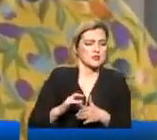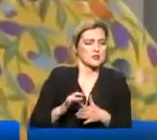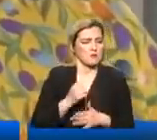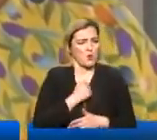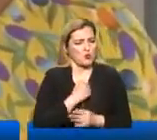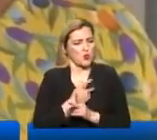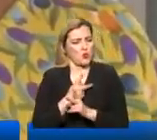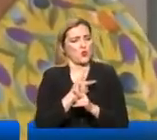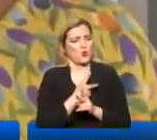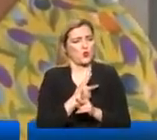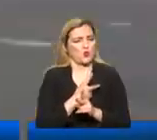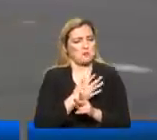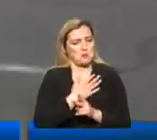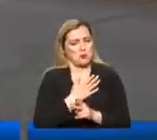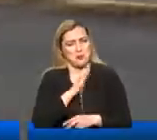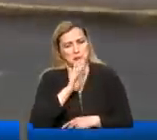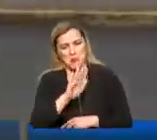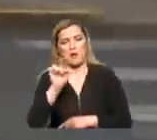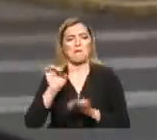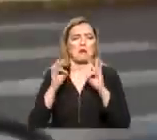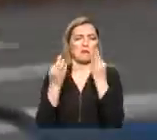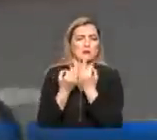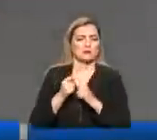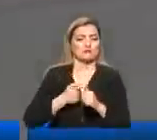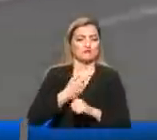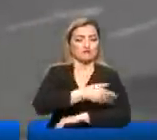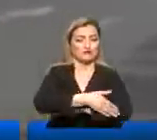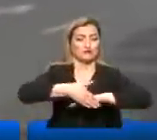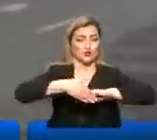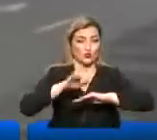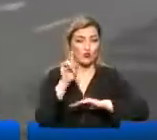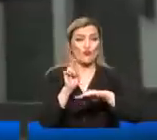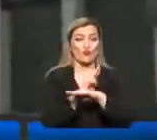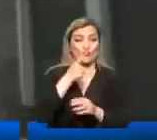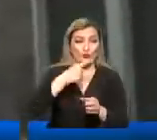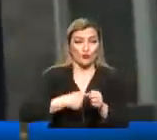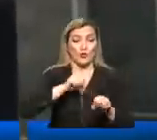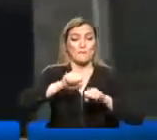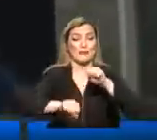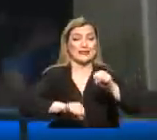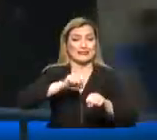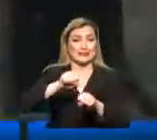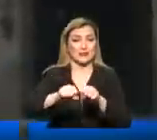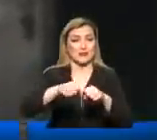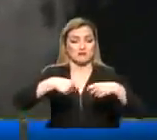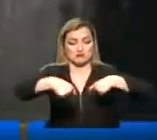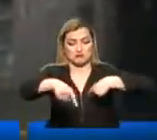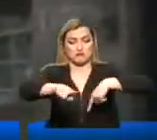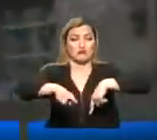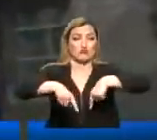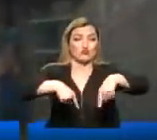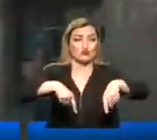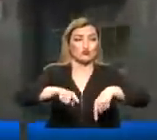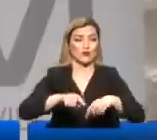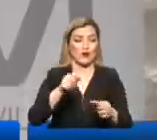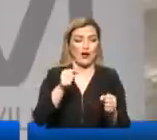suya, mía y de nuestra familia. Las principales calles de la ciudad serán para uso exclusivo de bicicletas y peatones. Ya no se